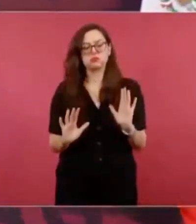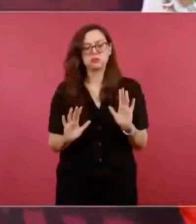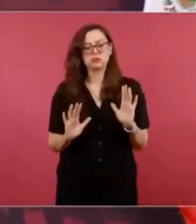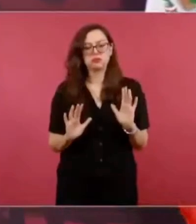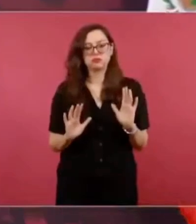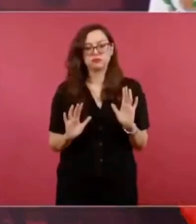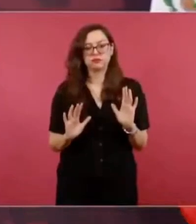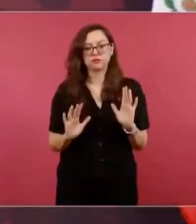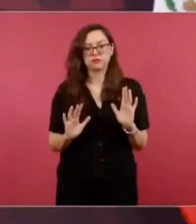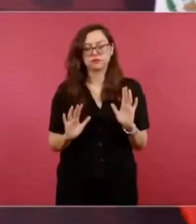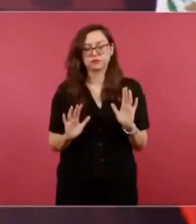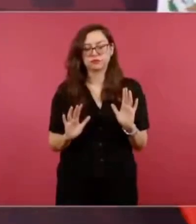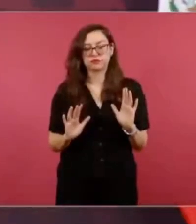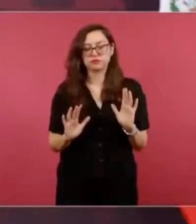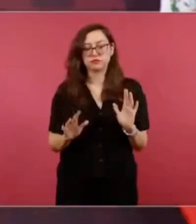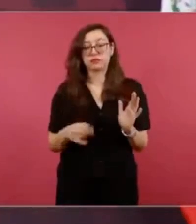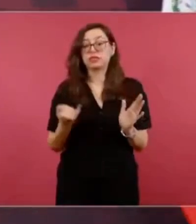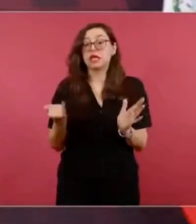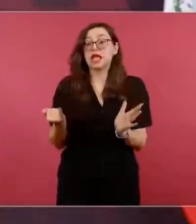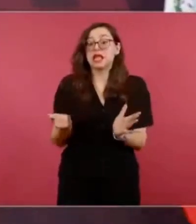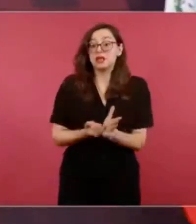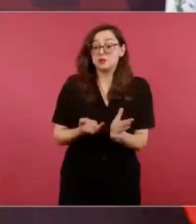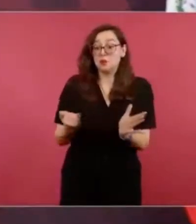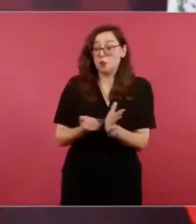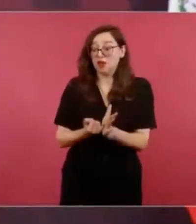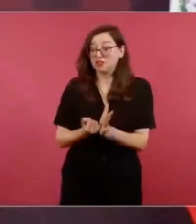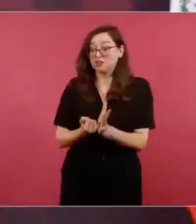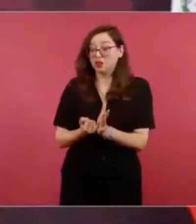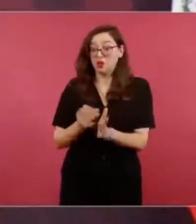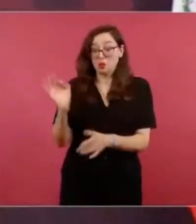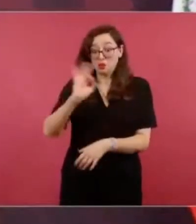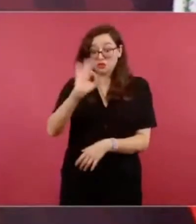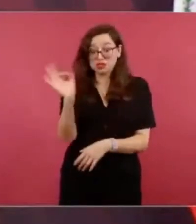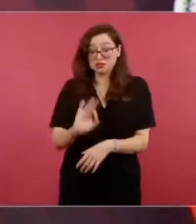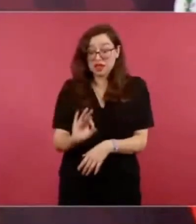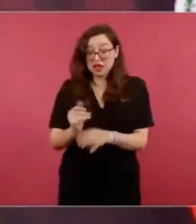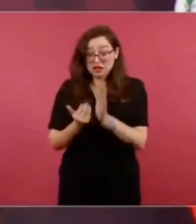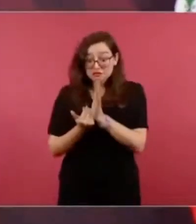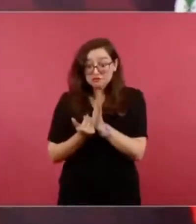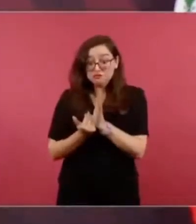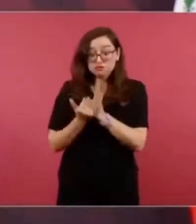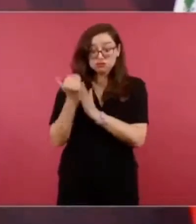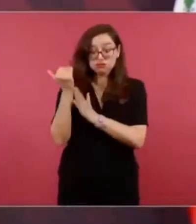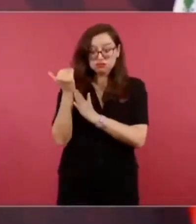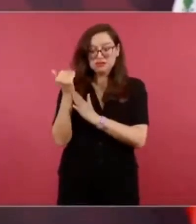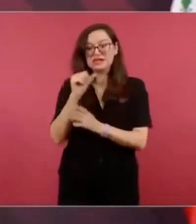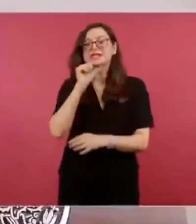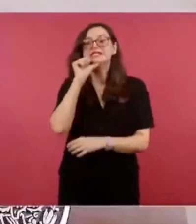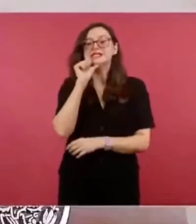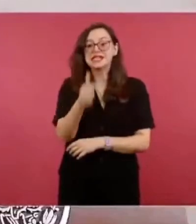No hemos aumentado impuestos en términos reales.